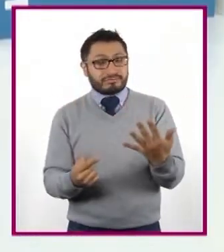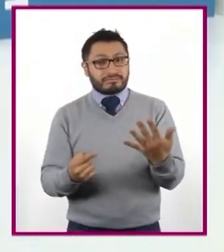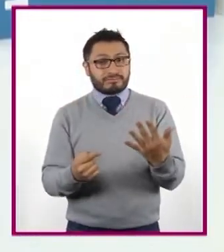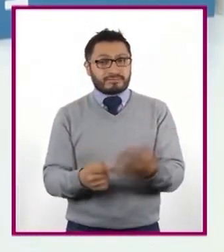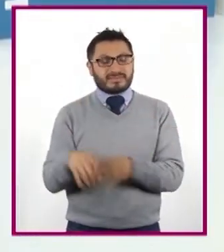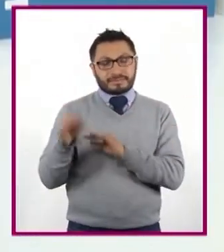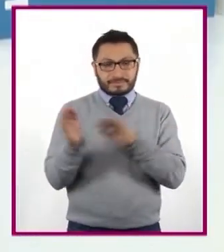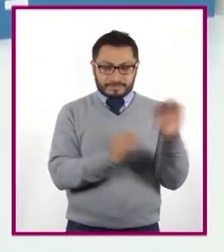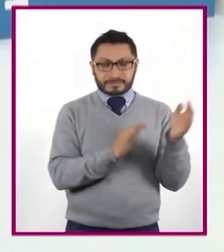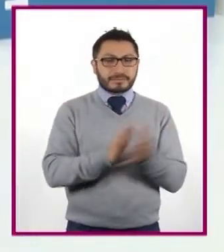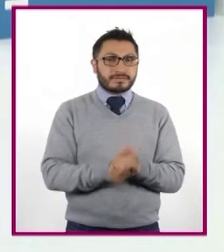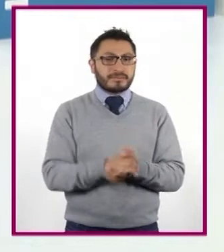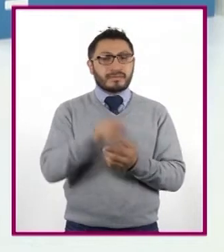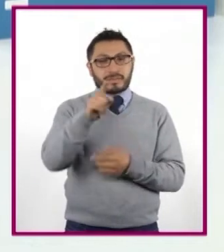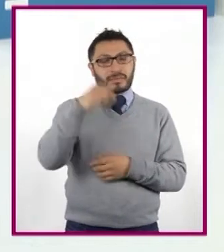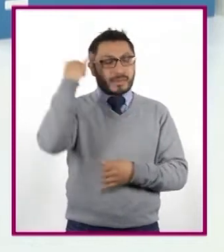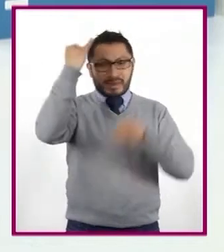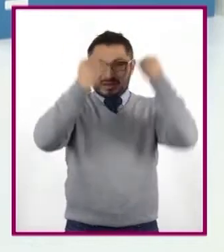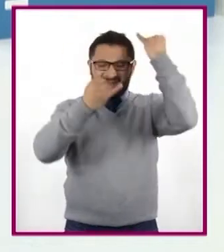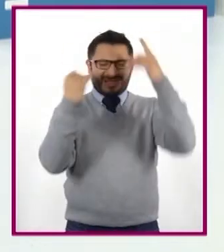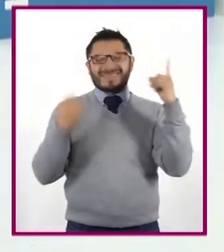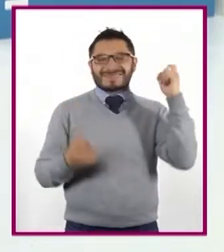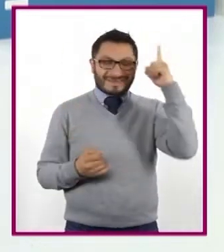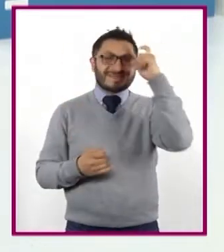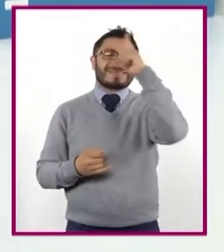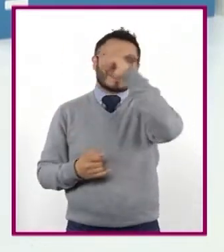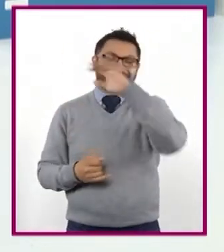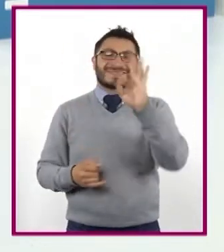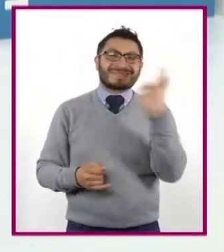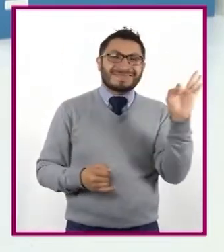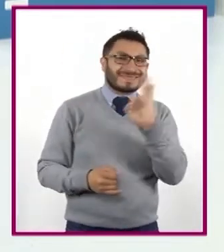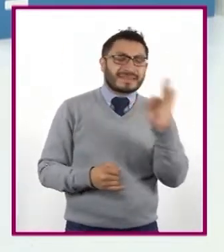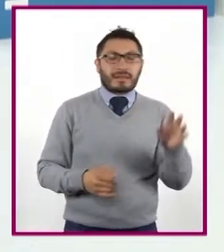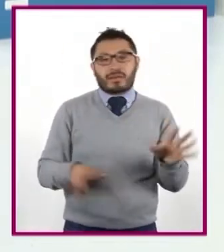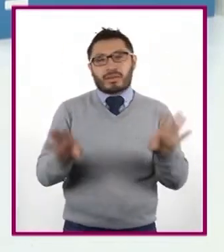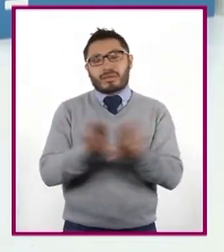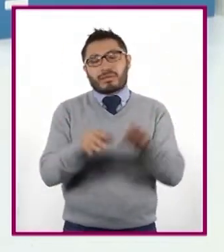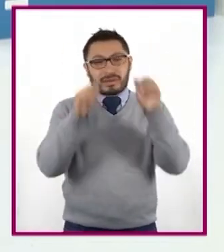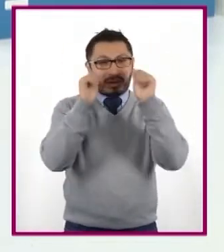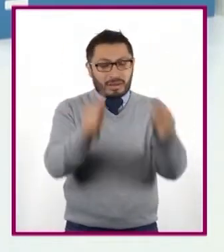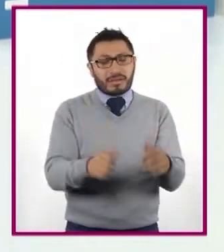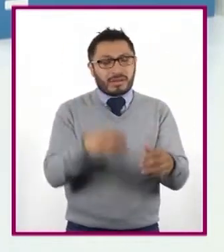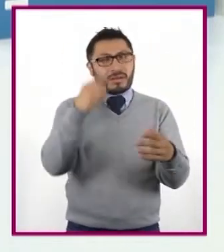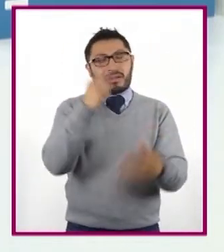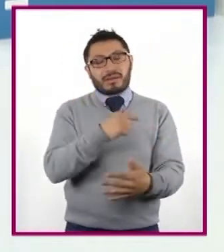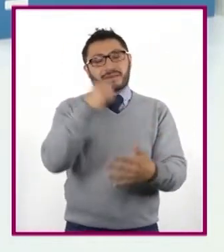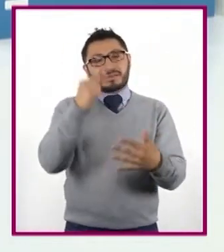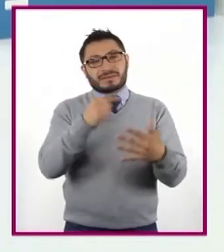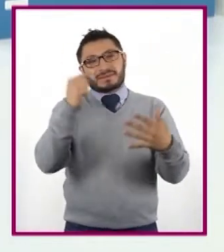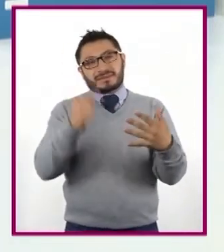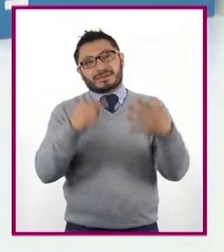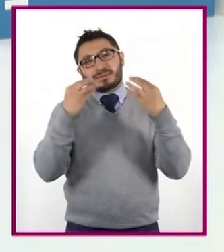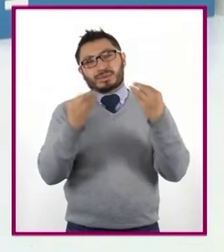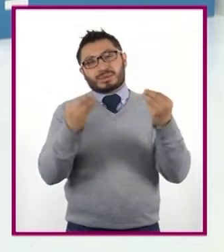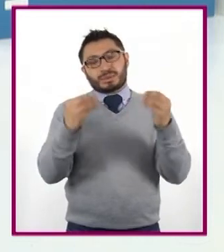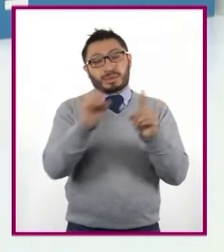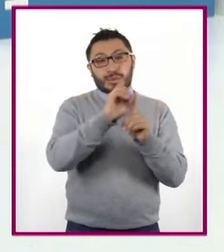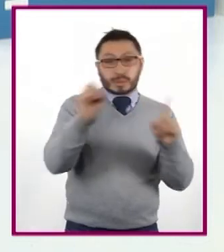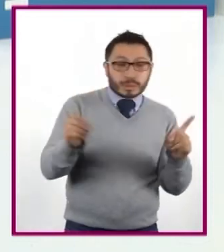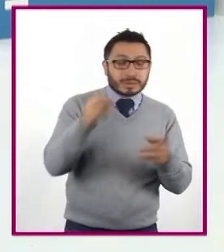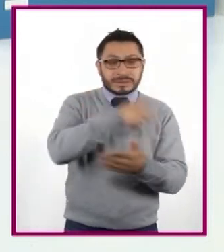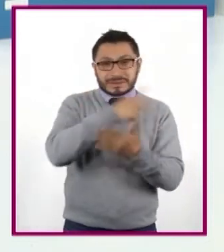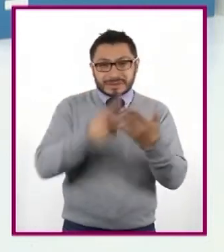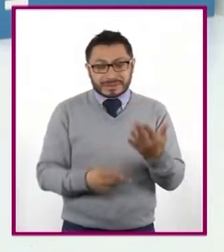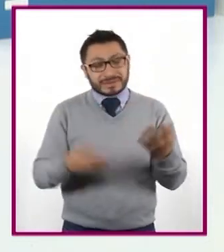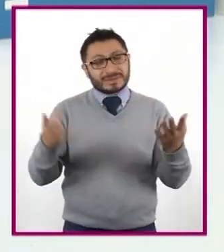Por otro lado, imagina lo complicado que puede ser escuchar todas las demandas, organizarlas, planear